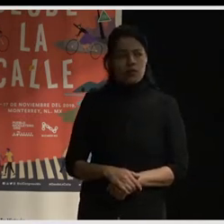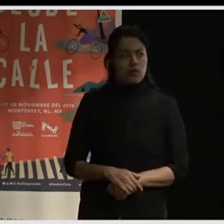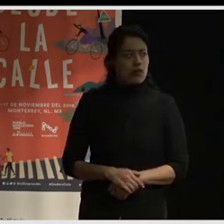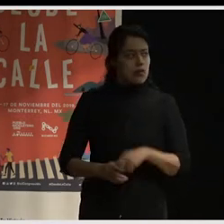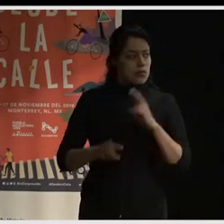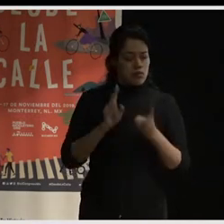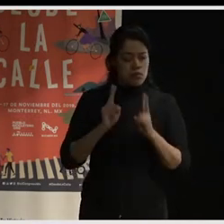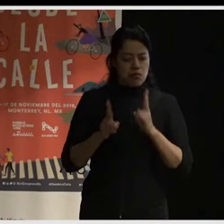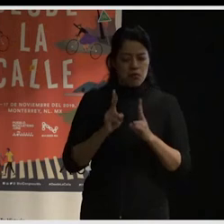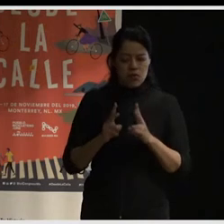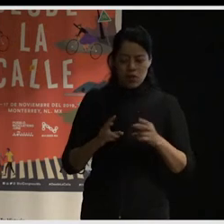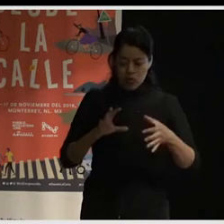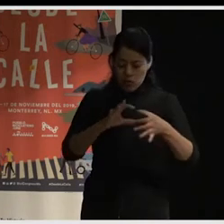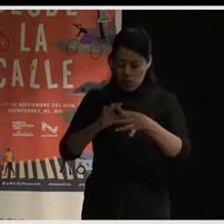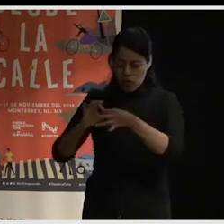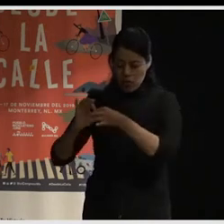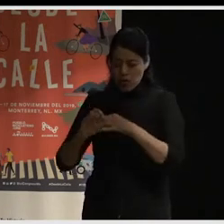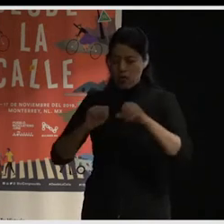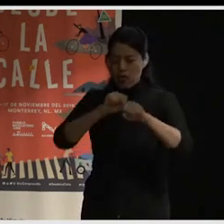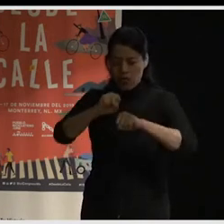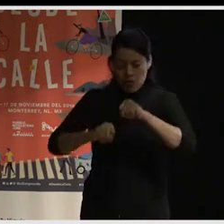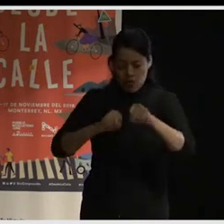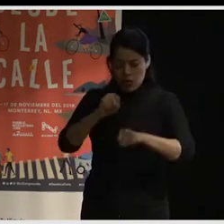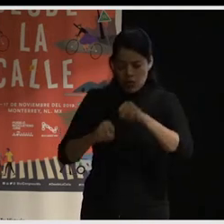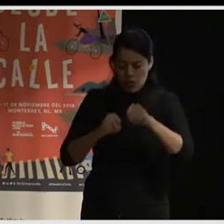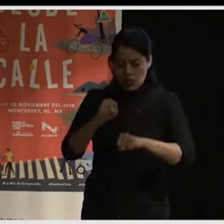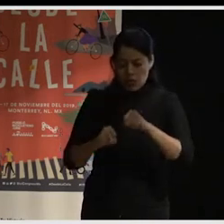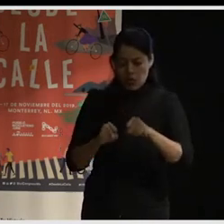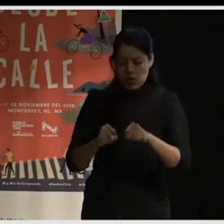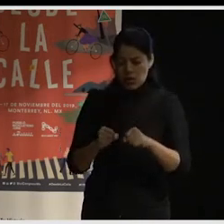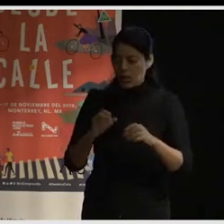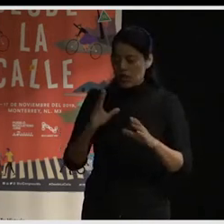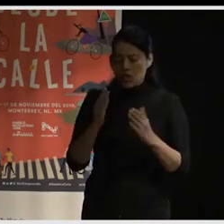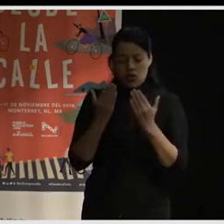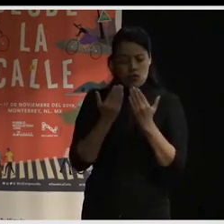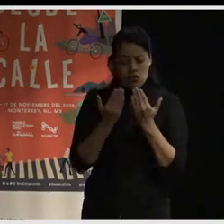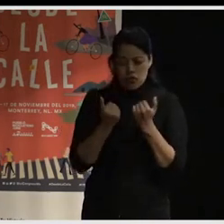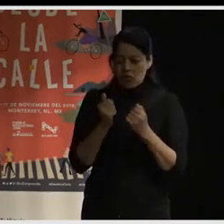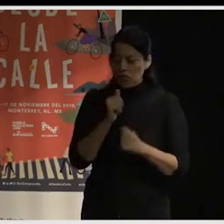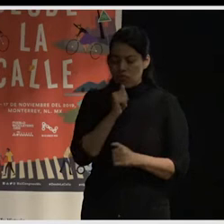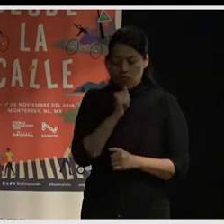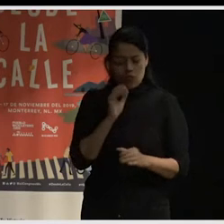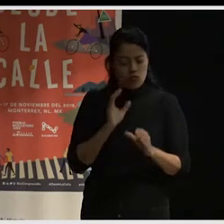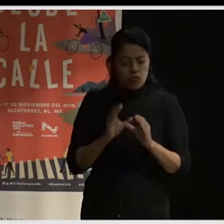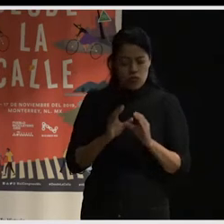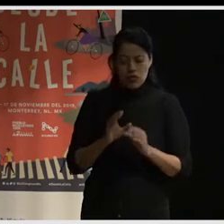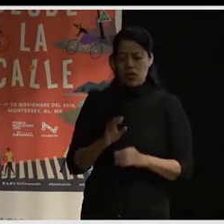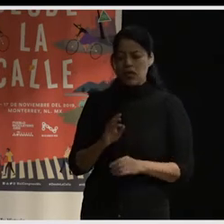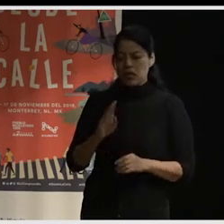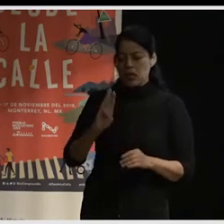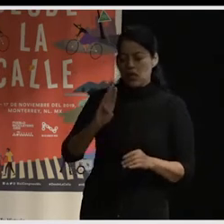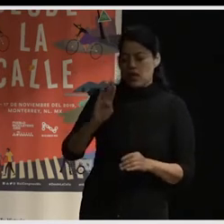hablamos de una red ciclista también que no sé no se ha concretado está el vice plan de nuevo léon que hasta la fecha